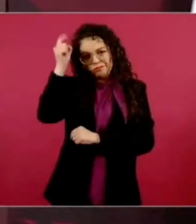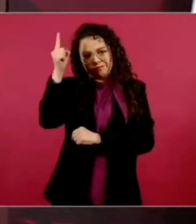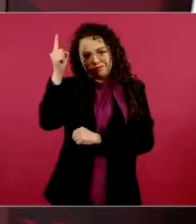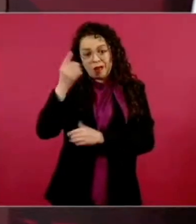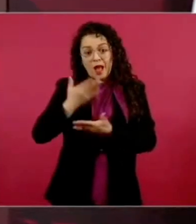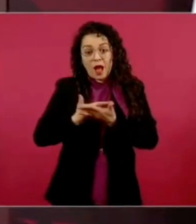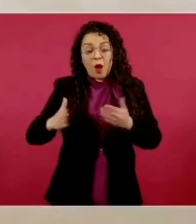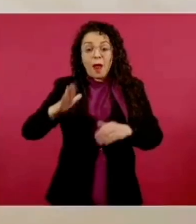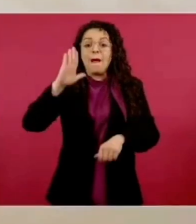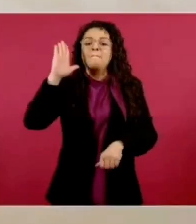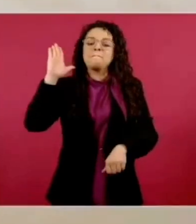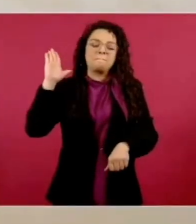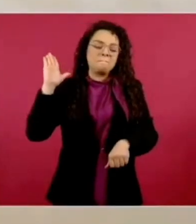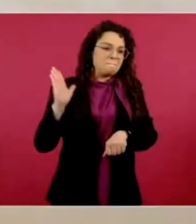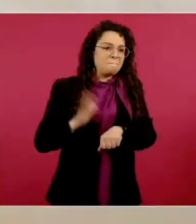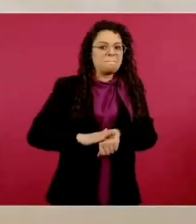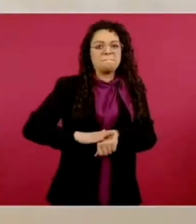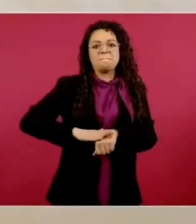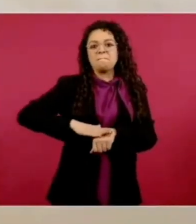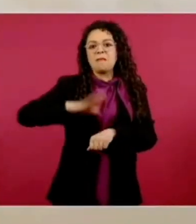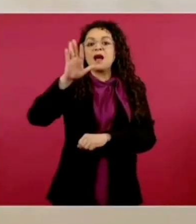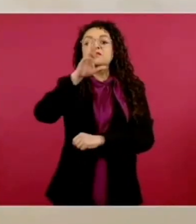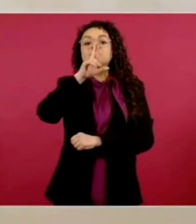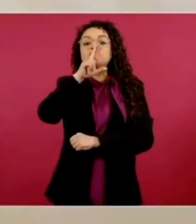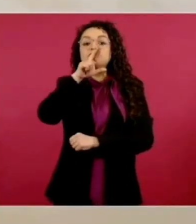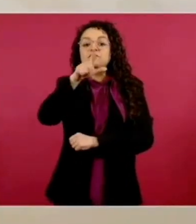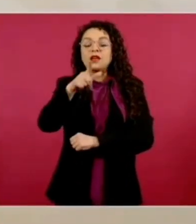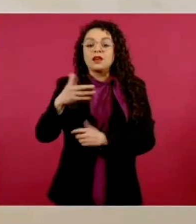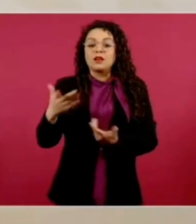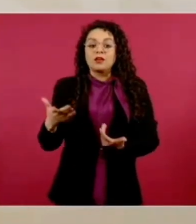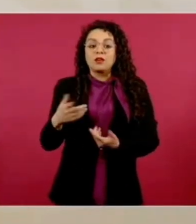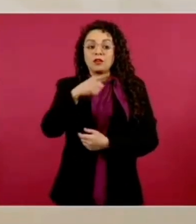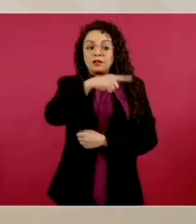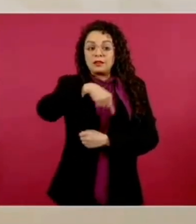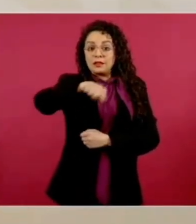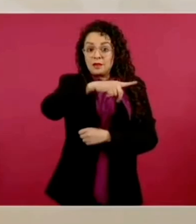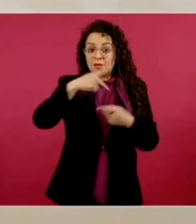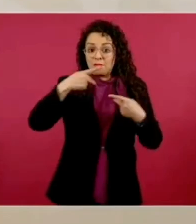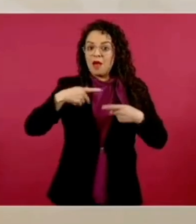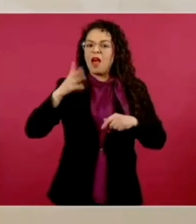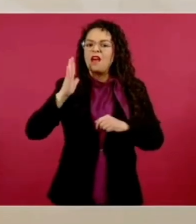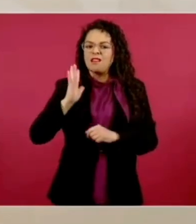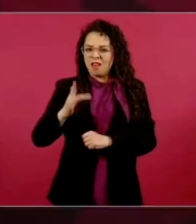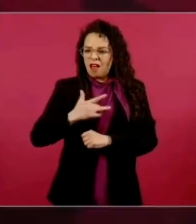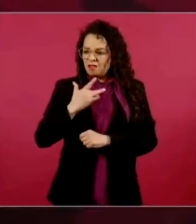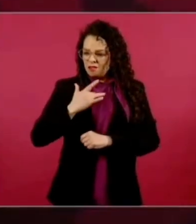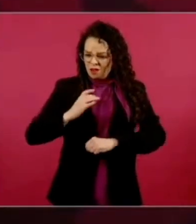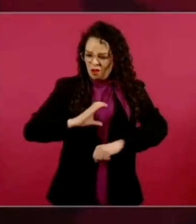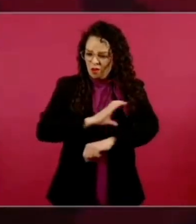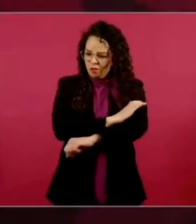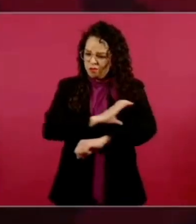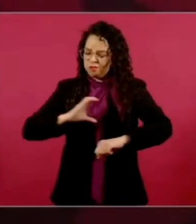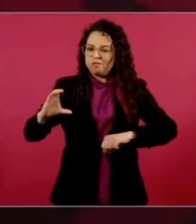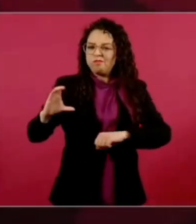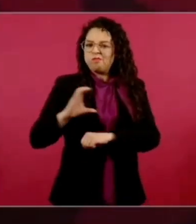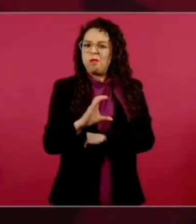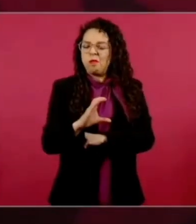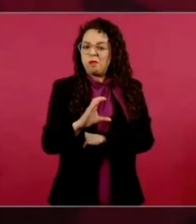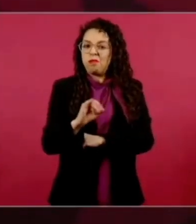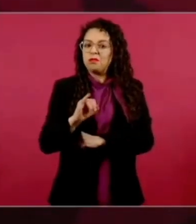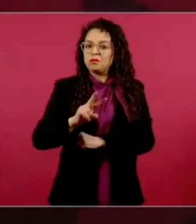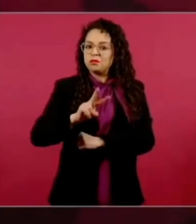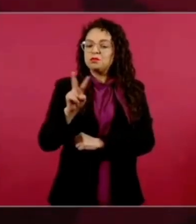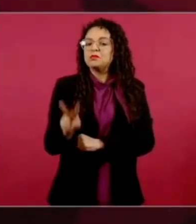más, porque se está empoderando, no solo por cuestiones de